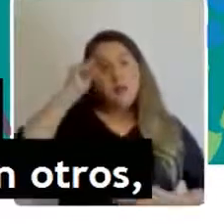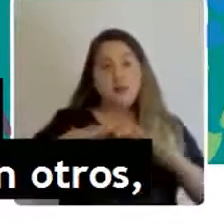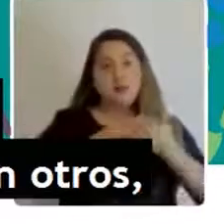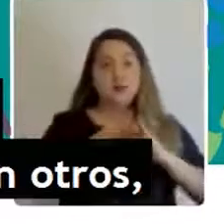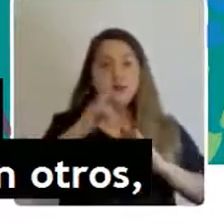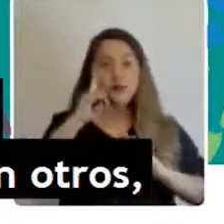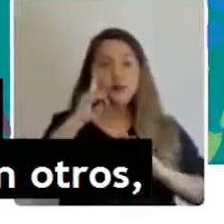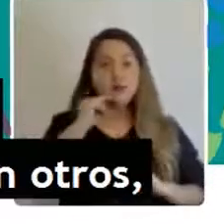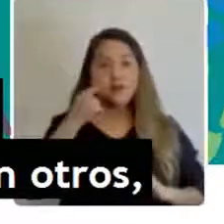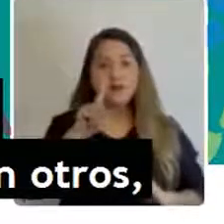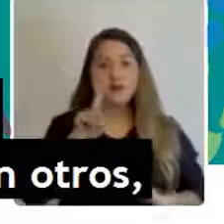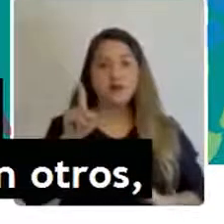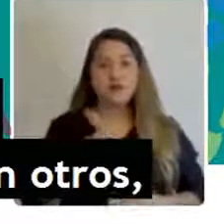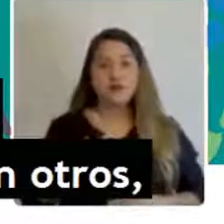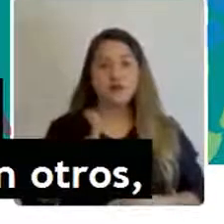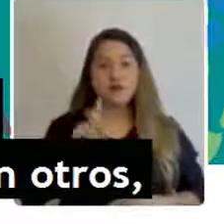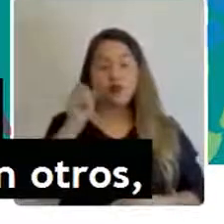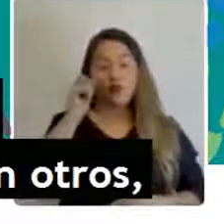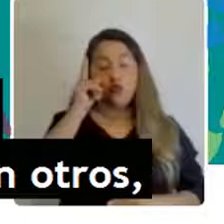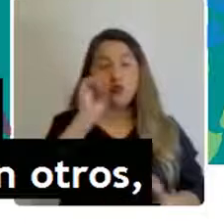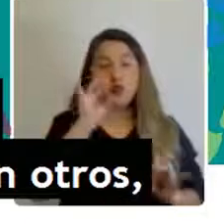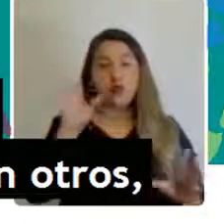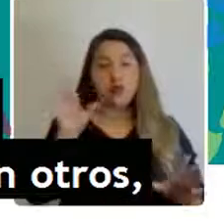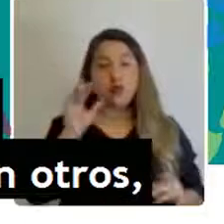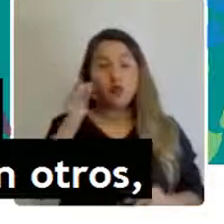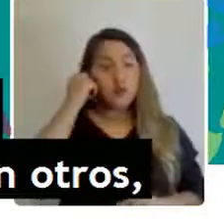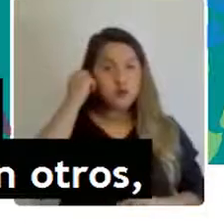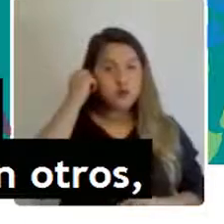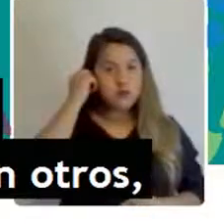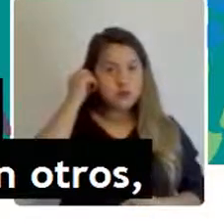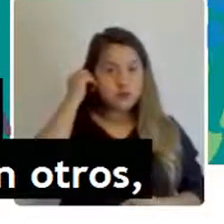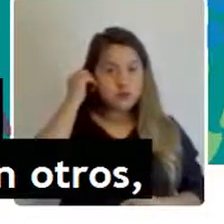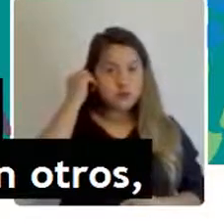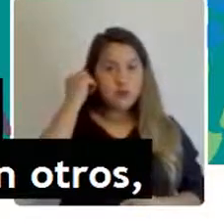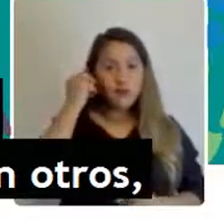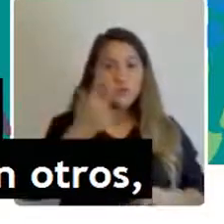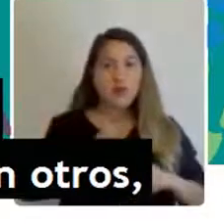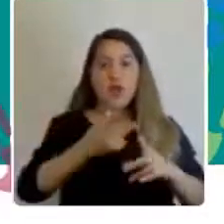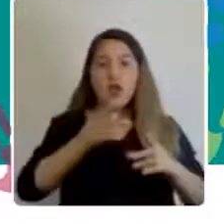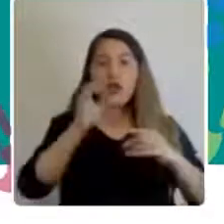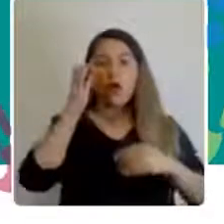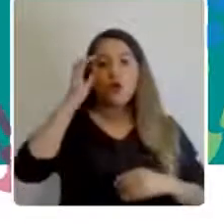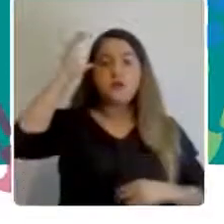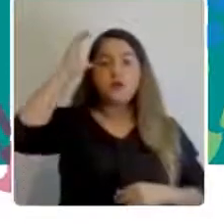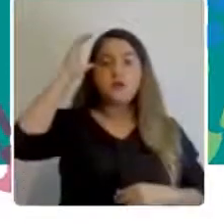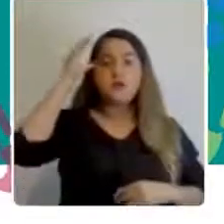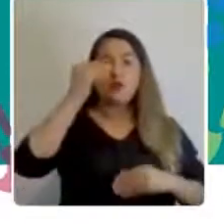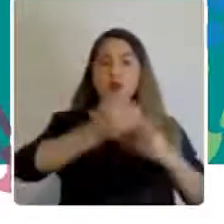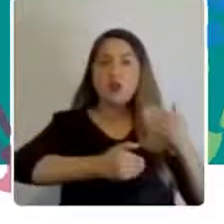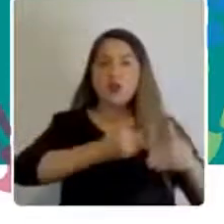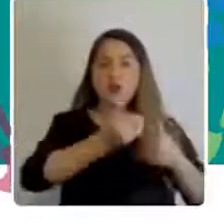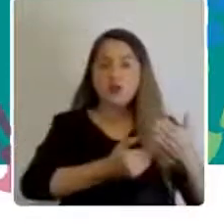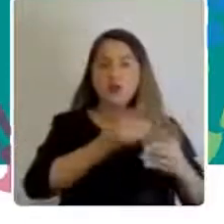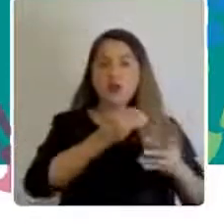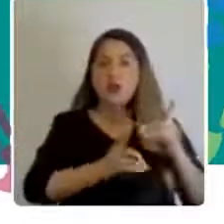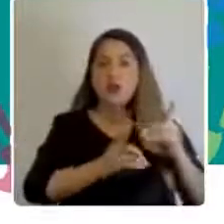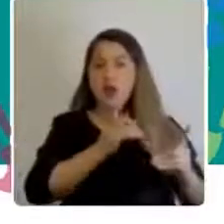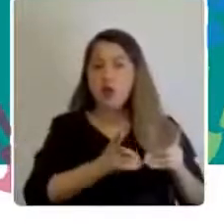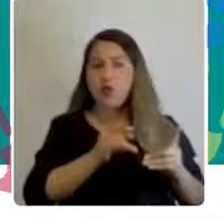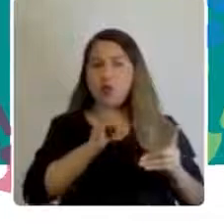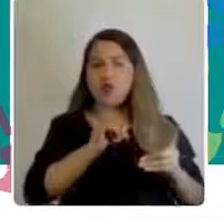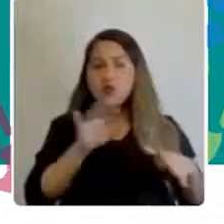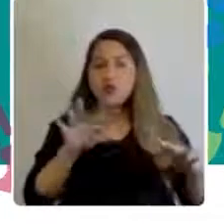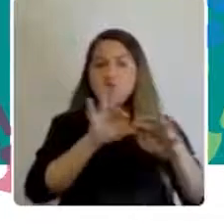finalmente el conocimiento de estos procesos, que unos se articulan con otros, es mucho más complejo. Y